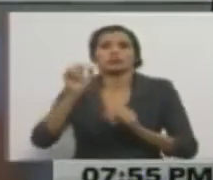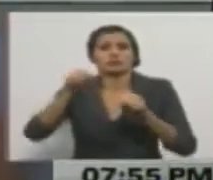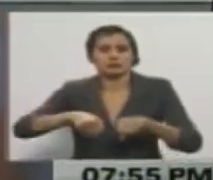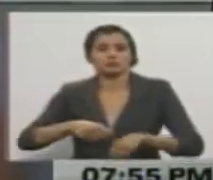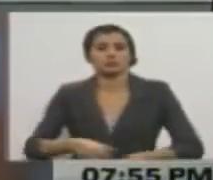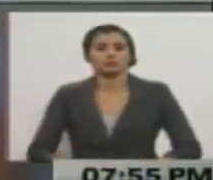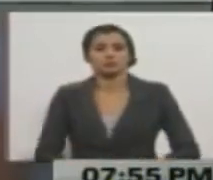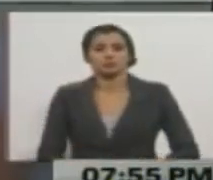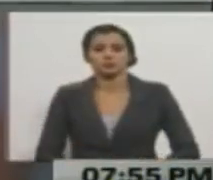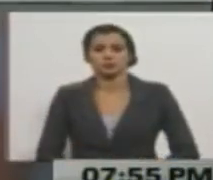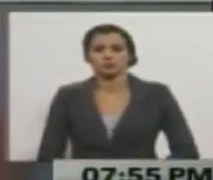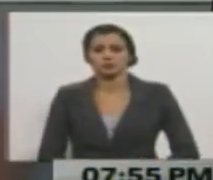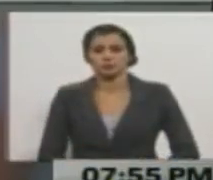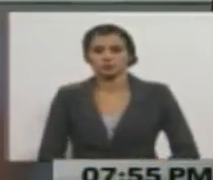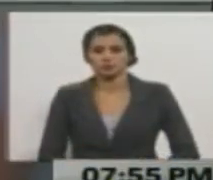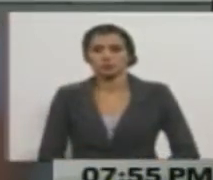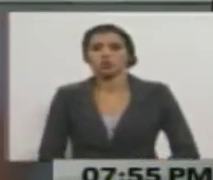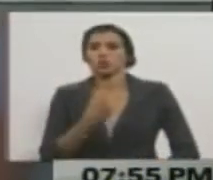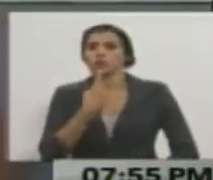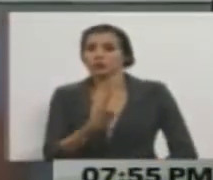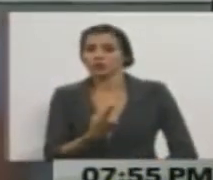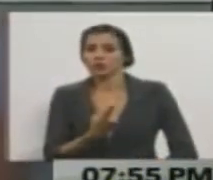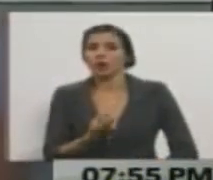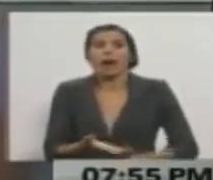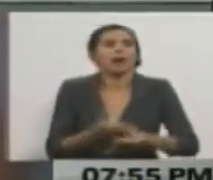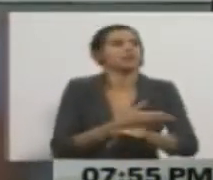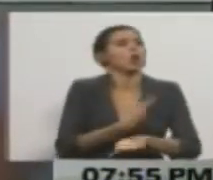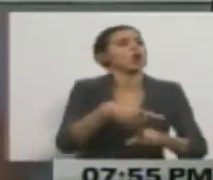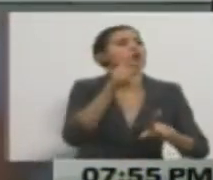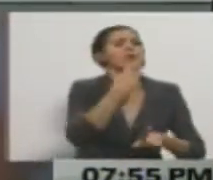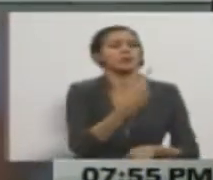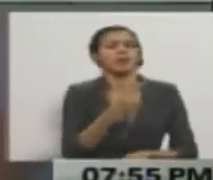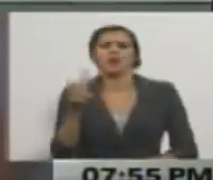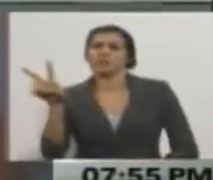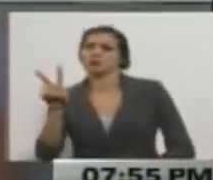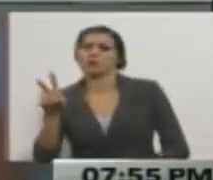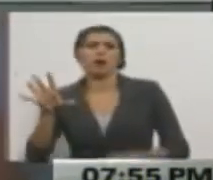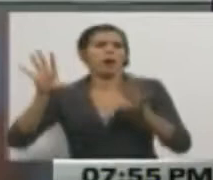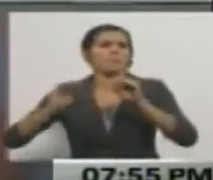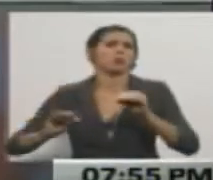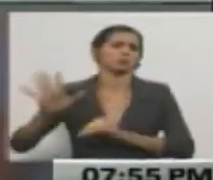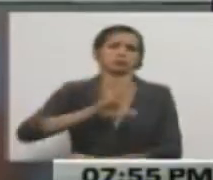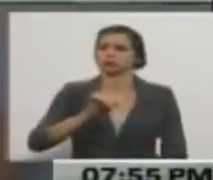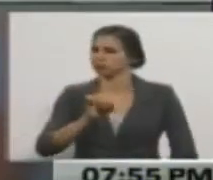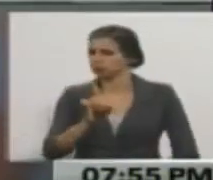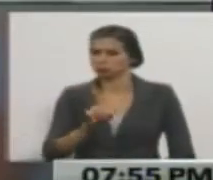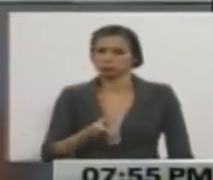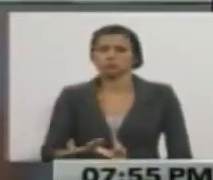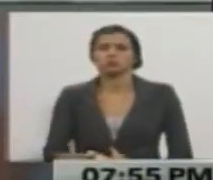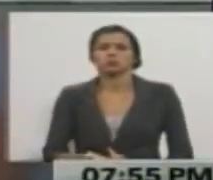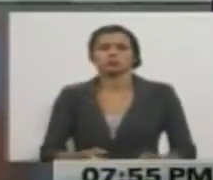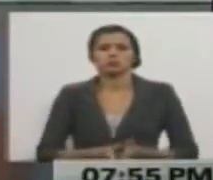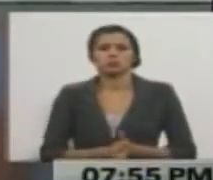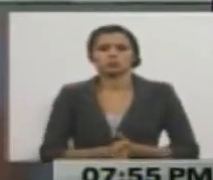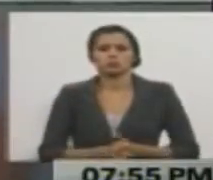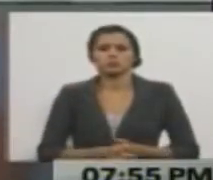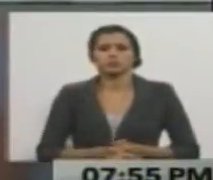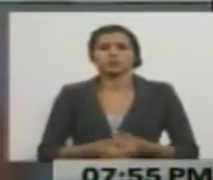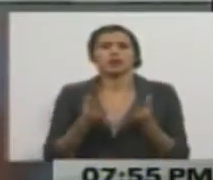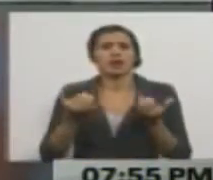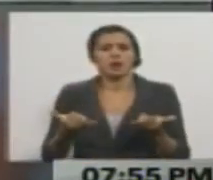aquí. Bueno, y lo digo antes que otros vayan a decir, no, porque en Venezuela no, un apagón nacional. Al punto que en este